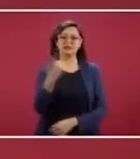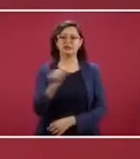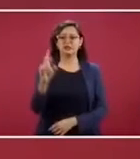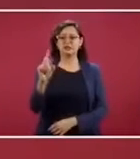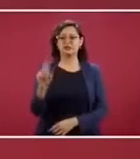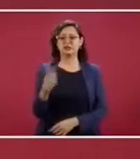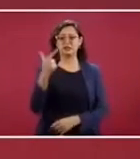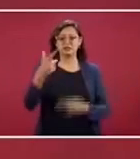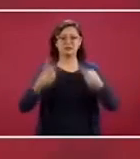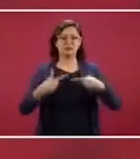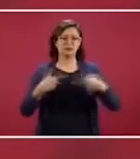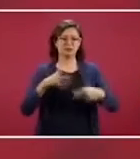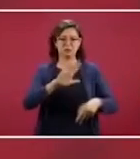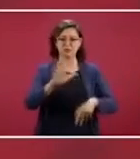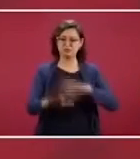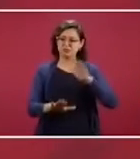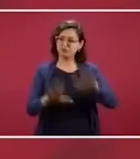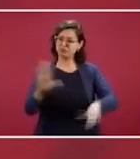137